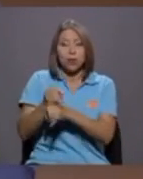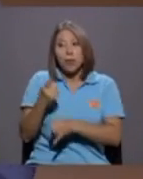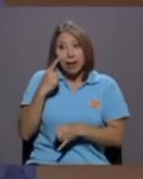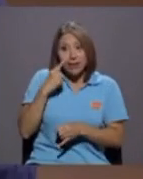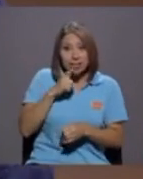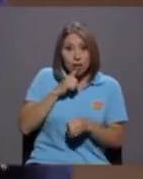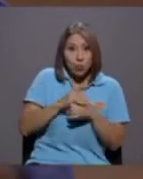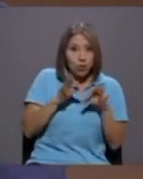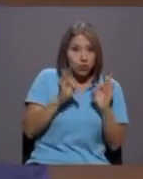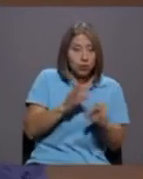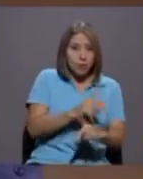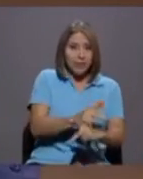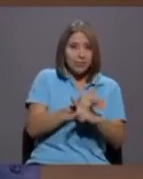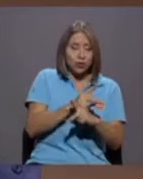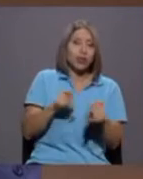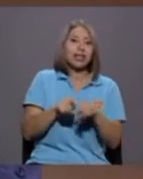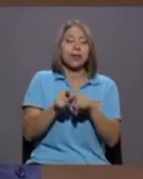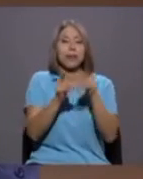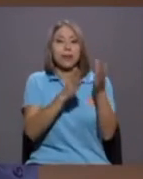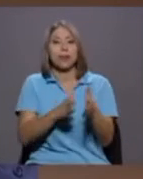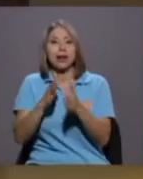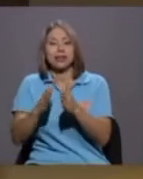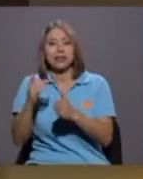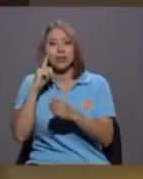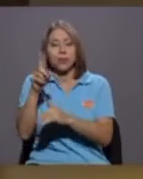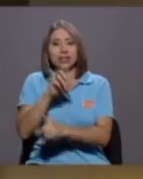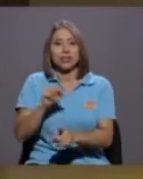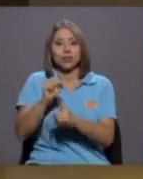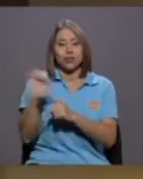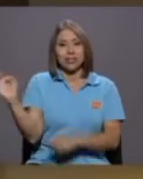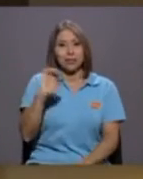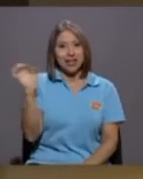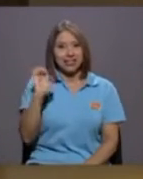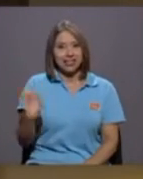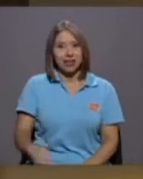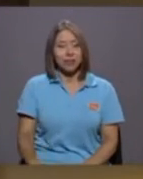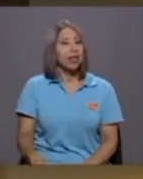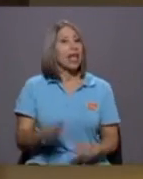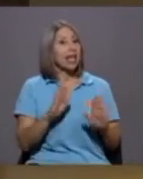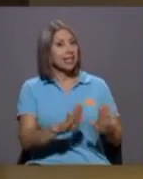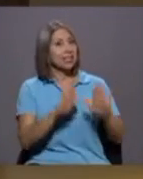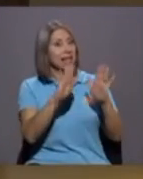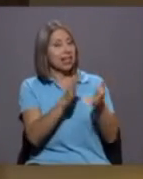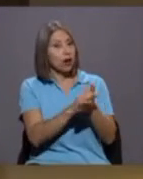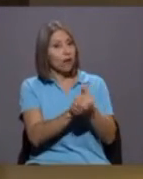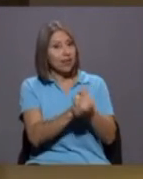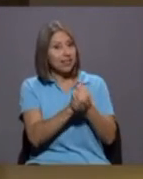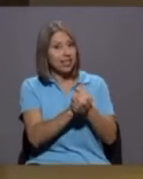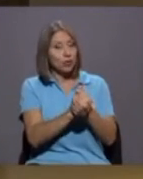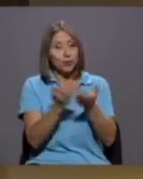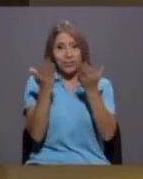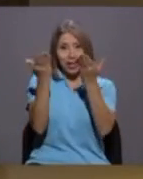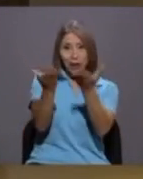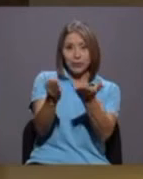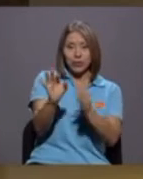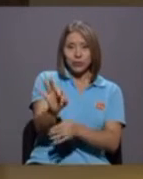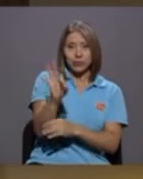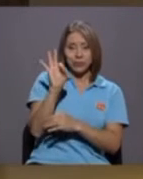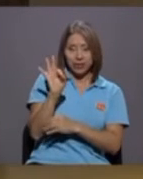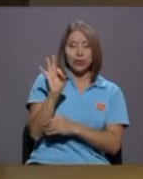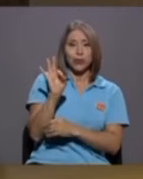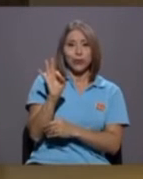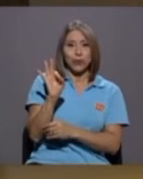en prevención como en preparativo para situaciones de emergencia. Excelente, los felicito, y a las amigas y amigos los invito para